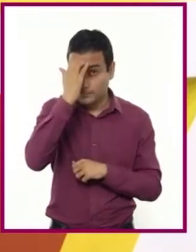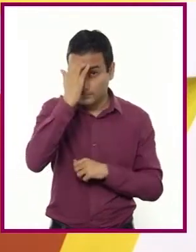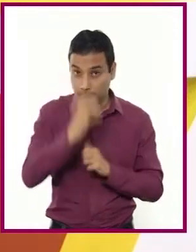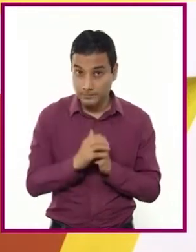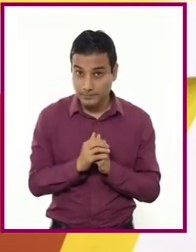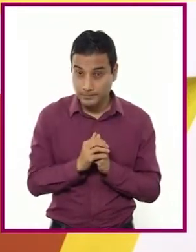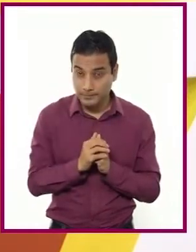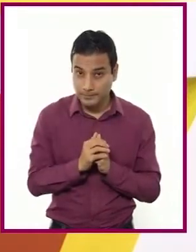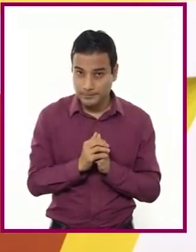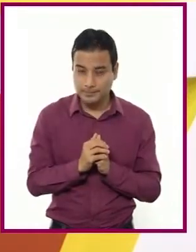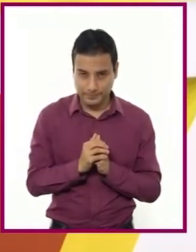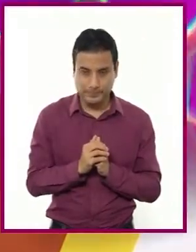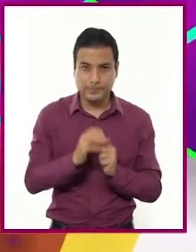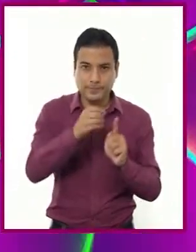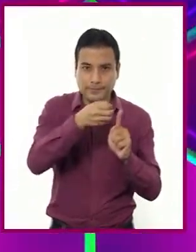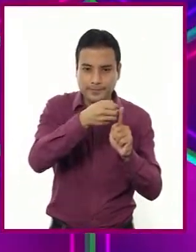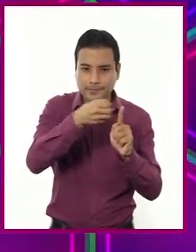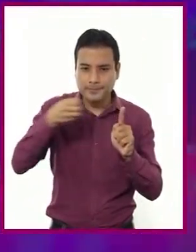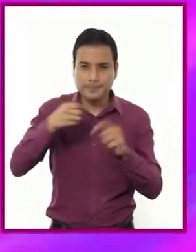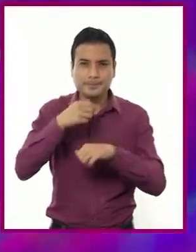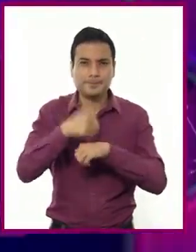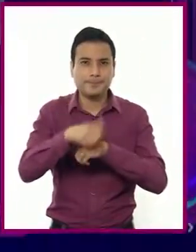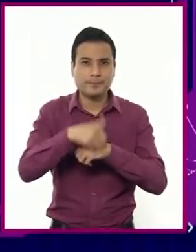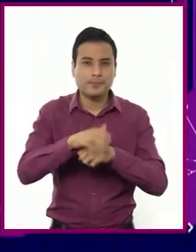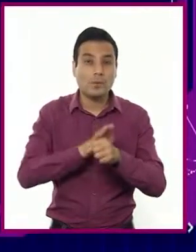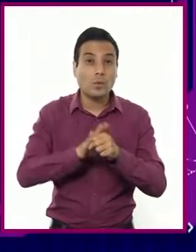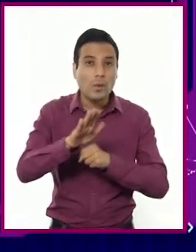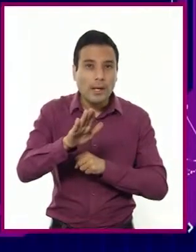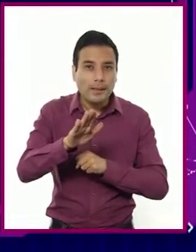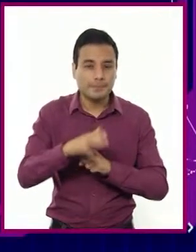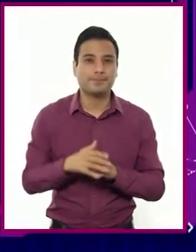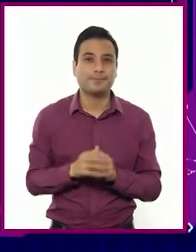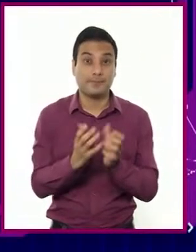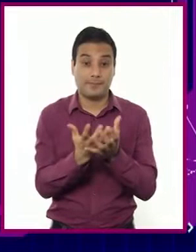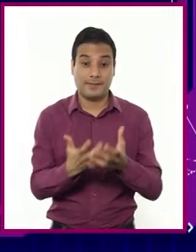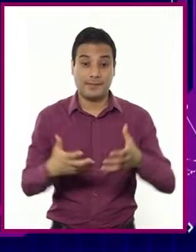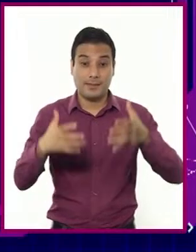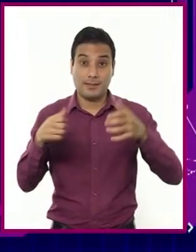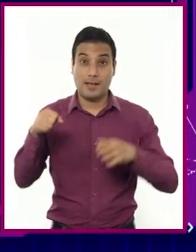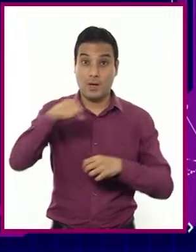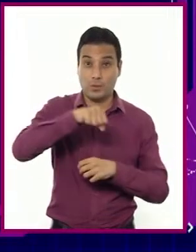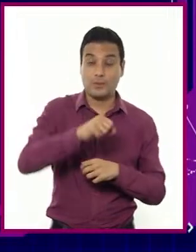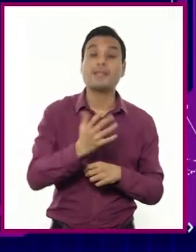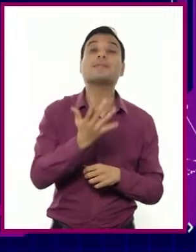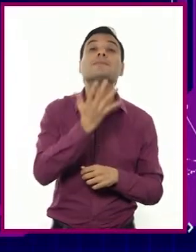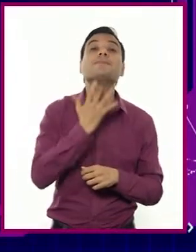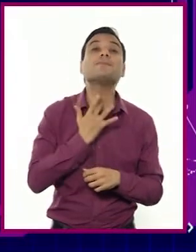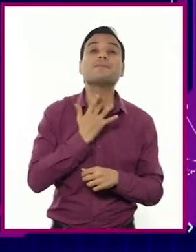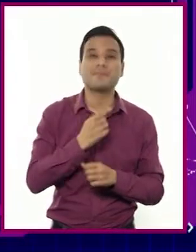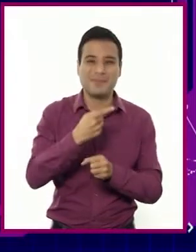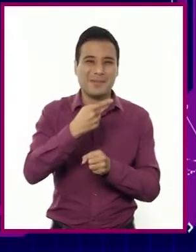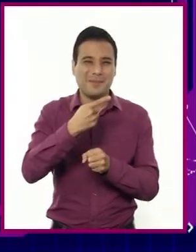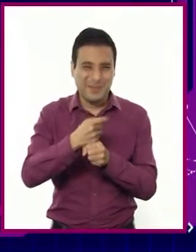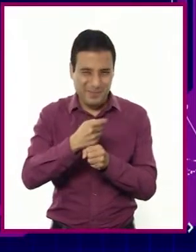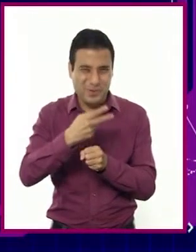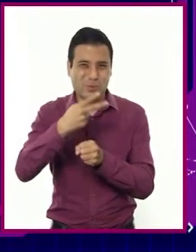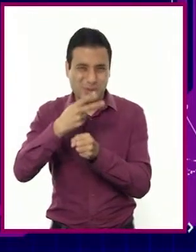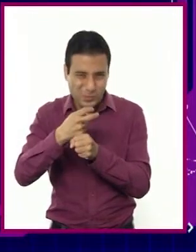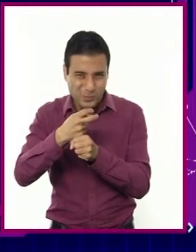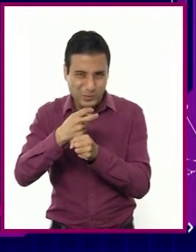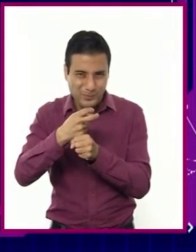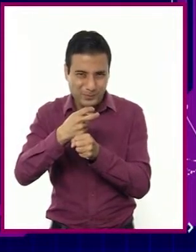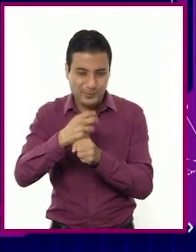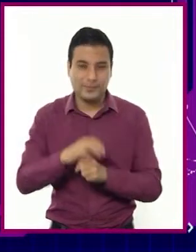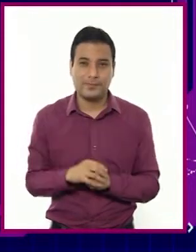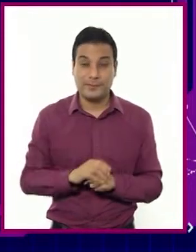que deben ser igualadas son la suma de galones de alcohol contenidos en las dos primeras disoluciones